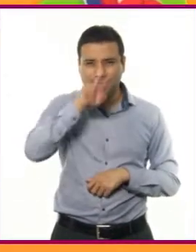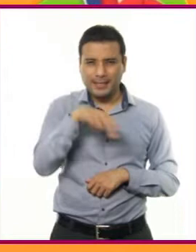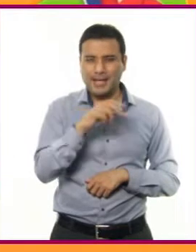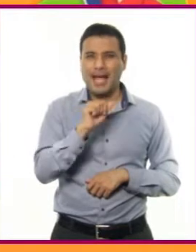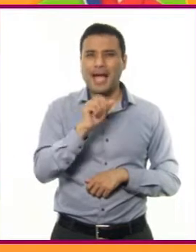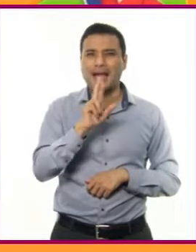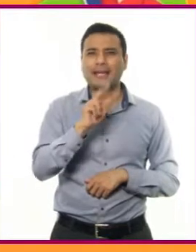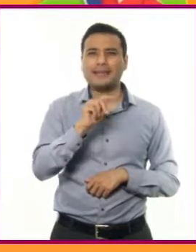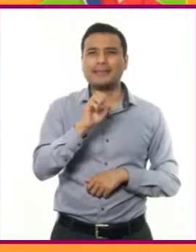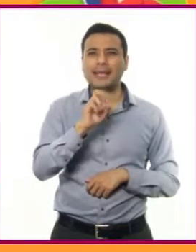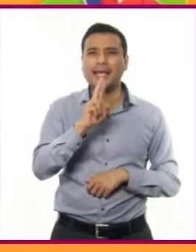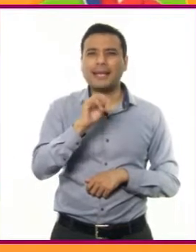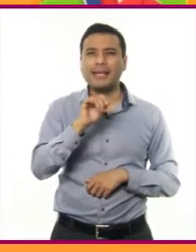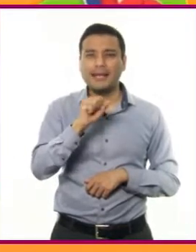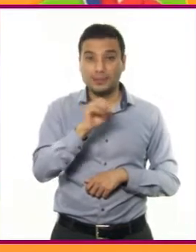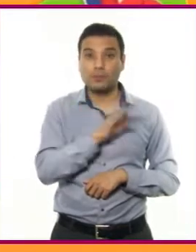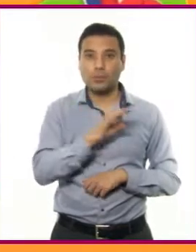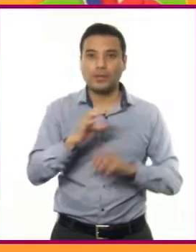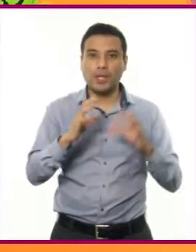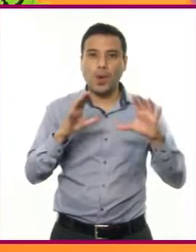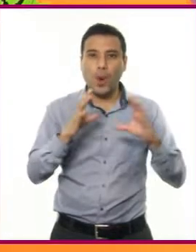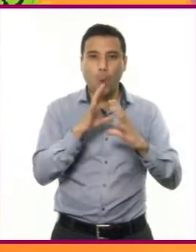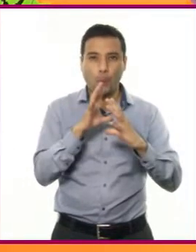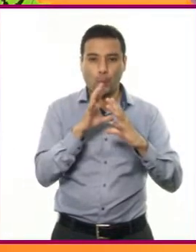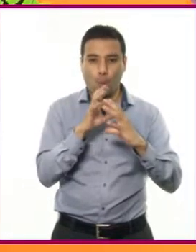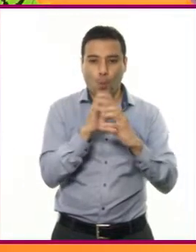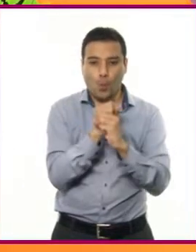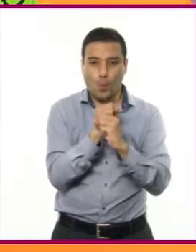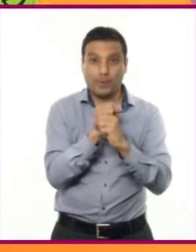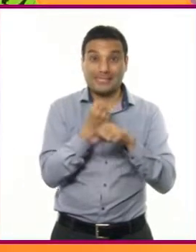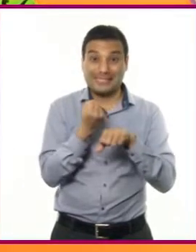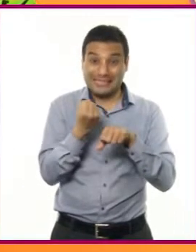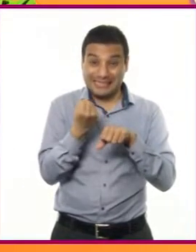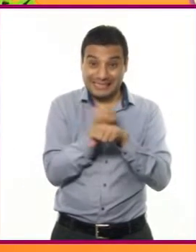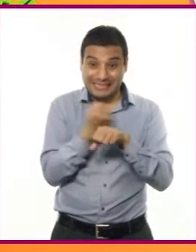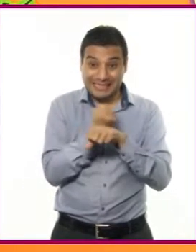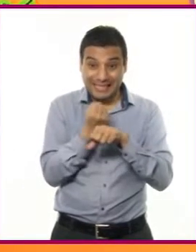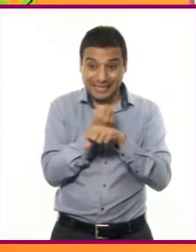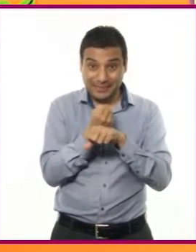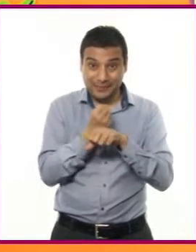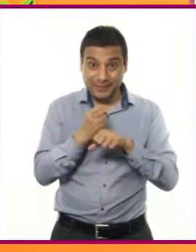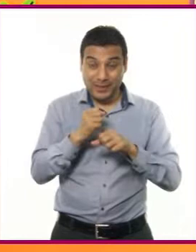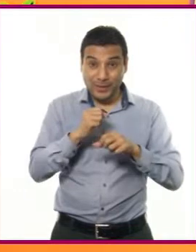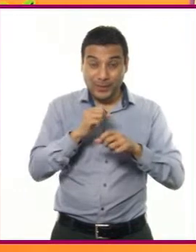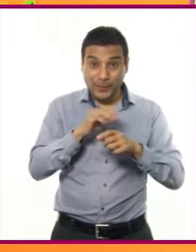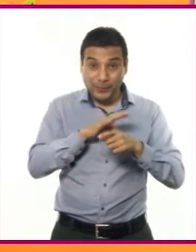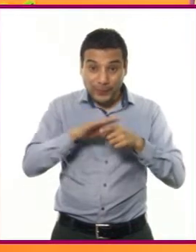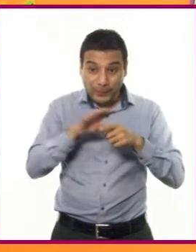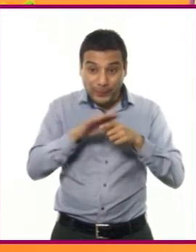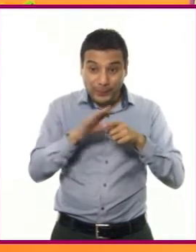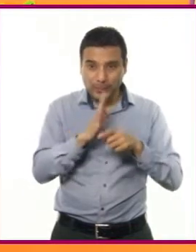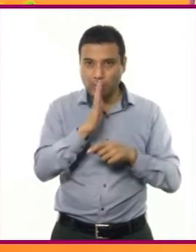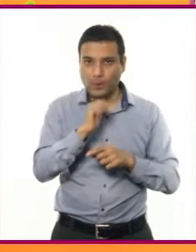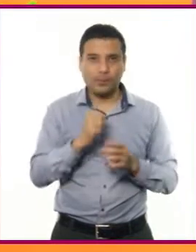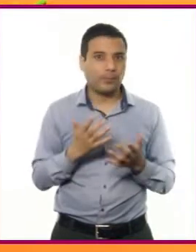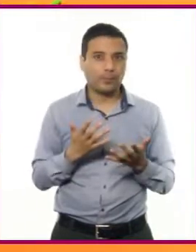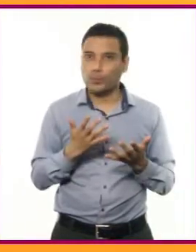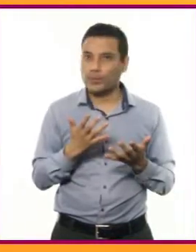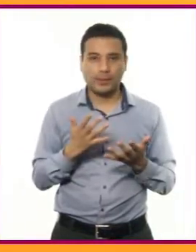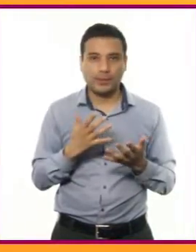estas se estrechan impidiendo el flujo normal de la sangre al corazón, el cerebro y las